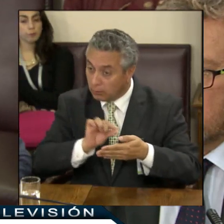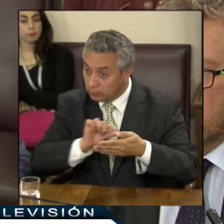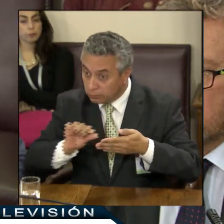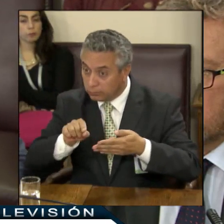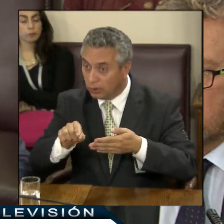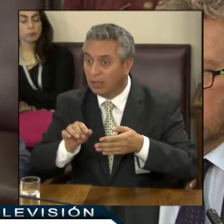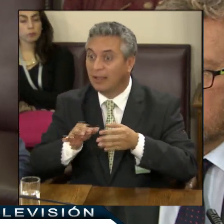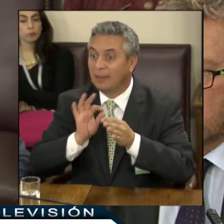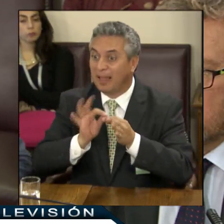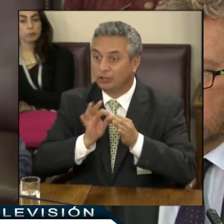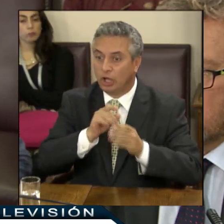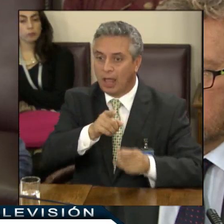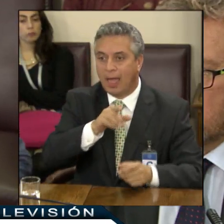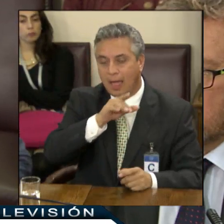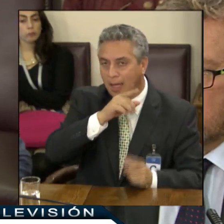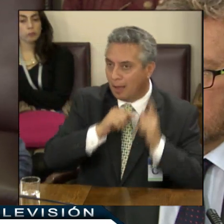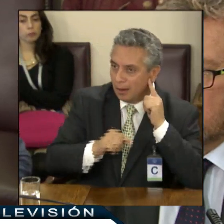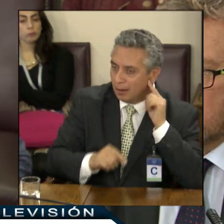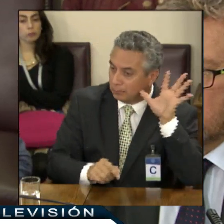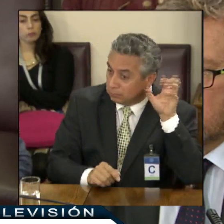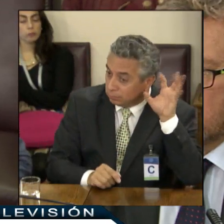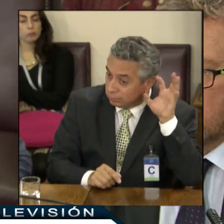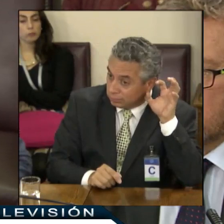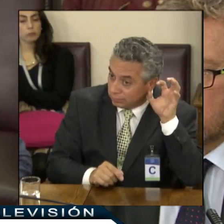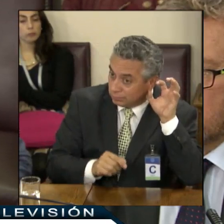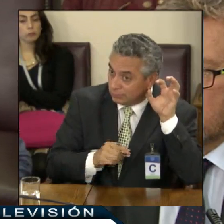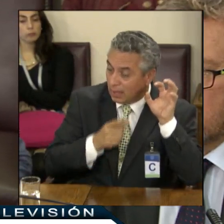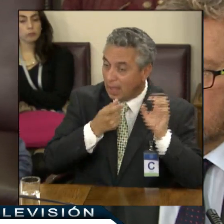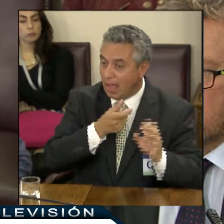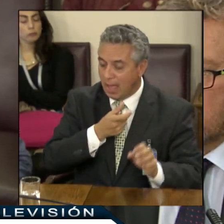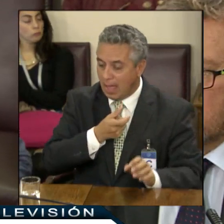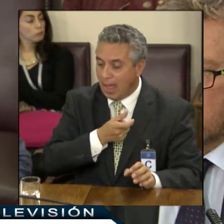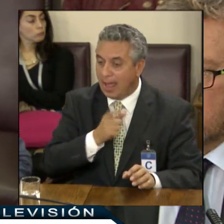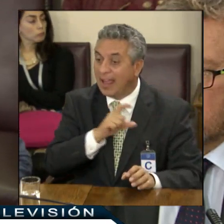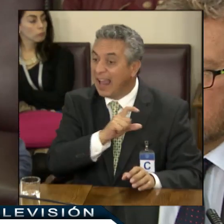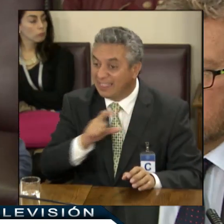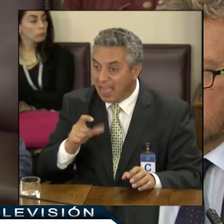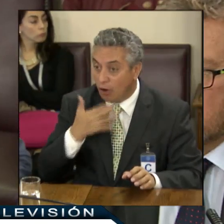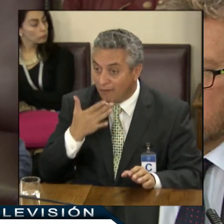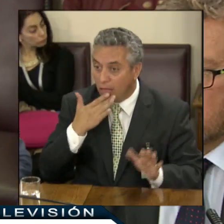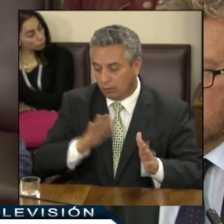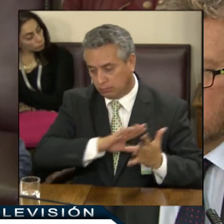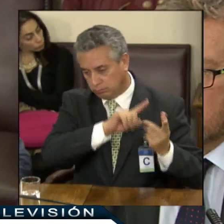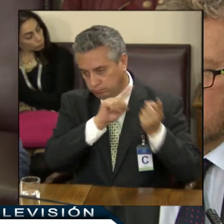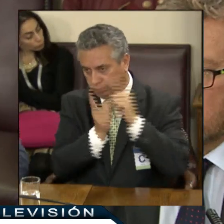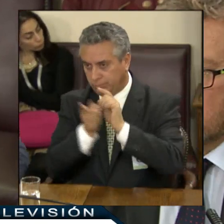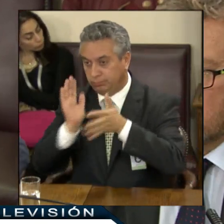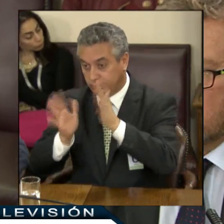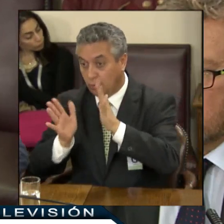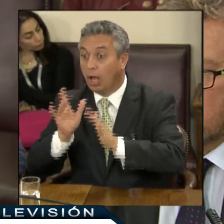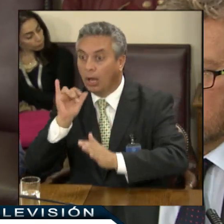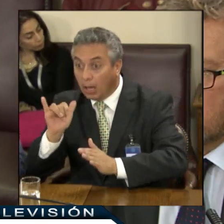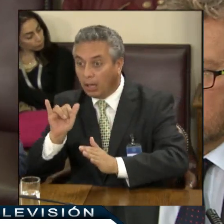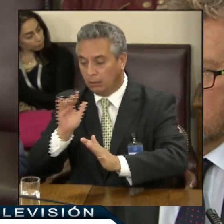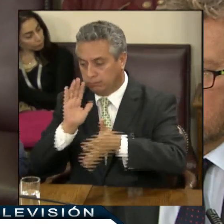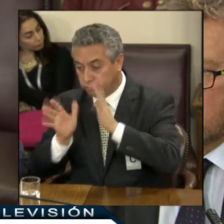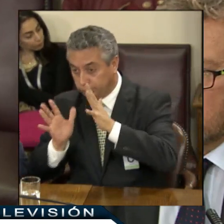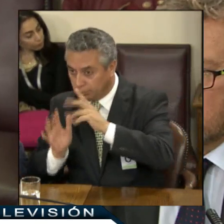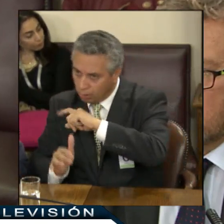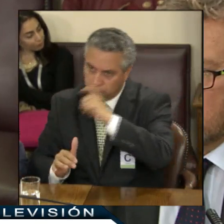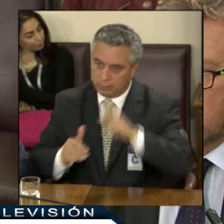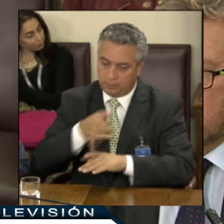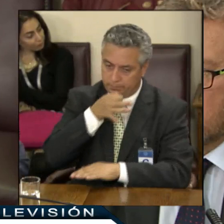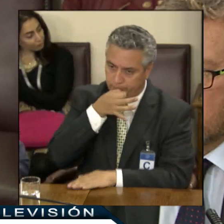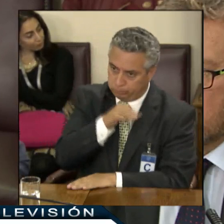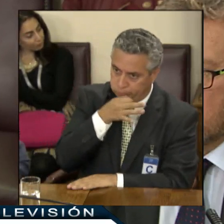en la interpretación del Castellano hablado e a la lengua de seña chilena y de la lengua seña chilena al Castellano hablado o